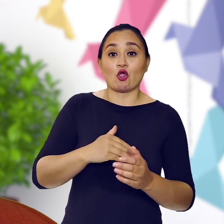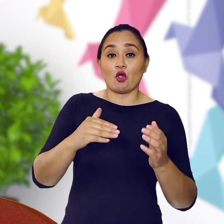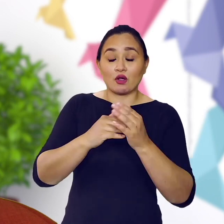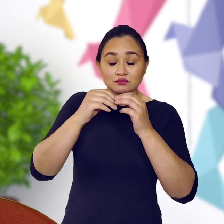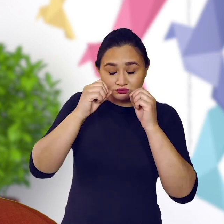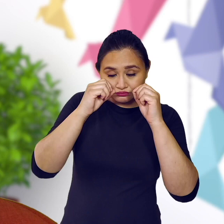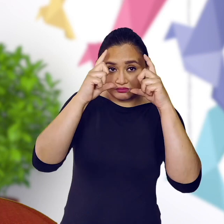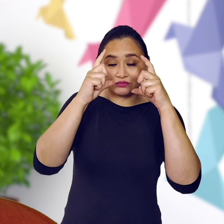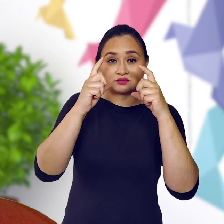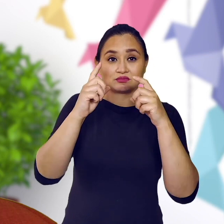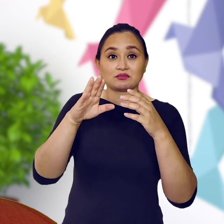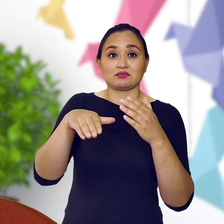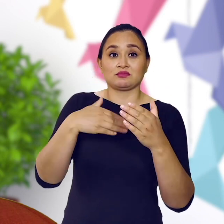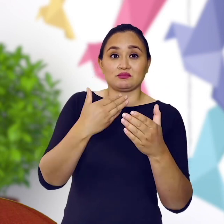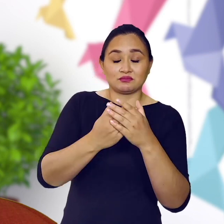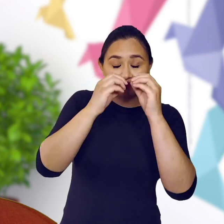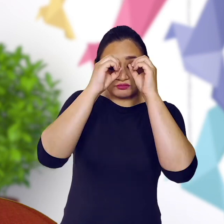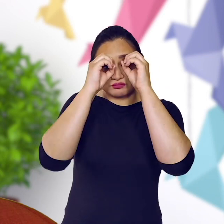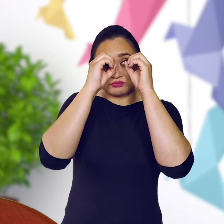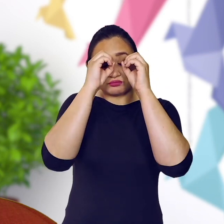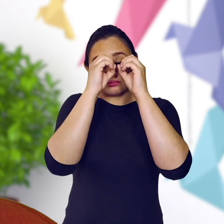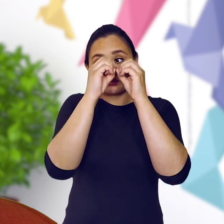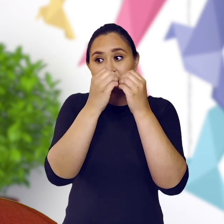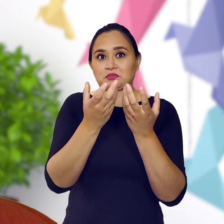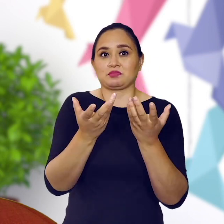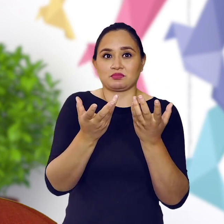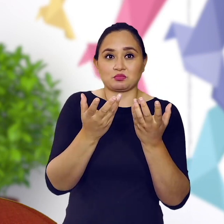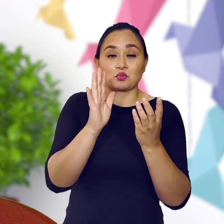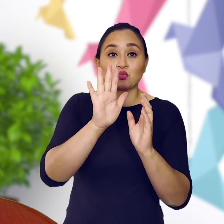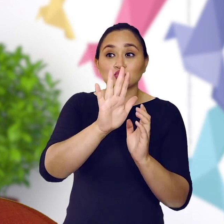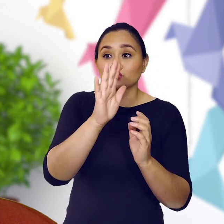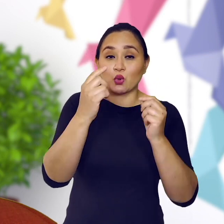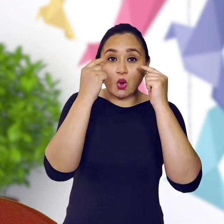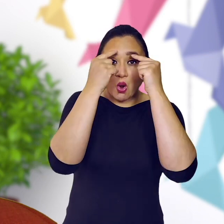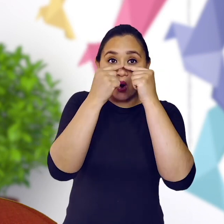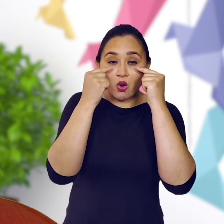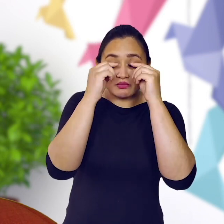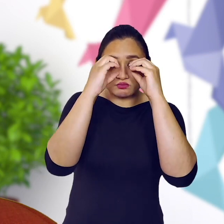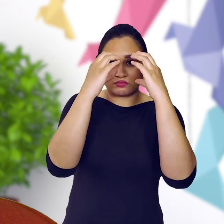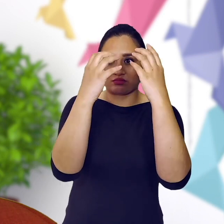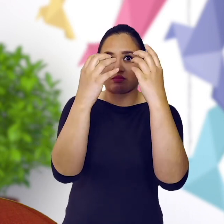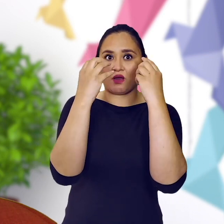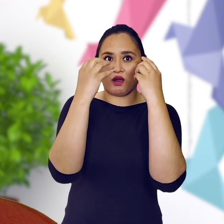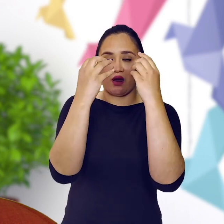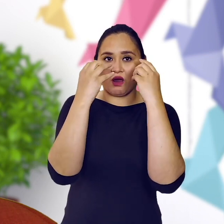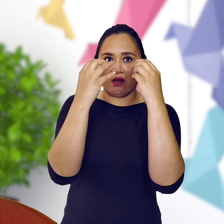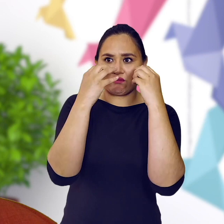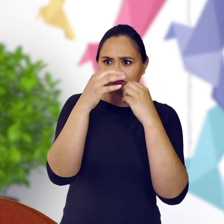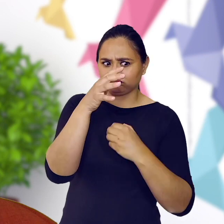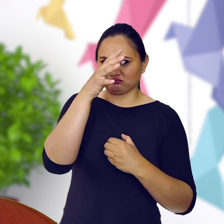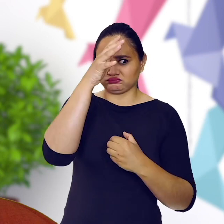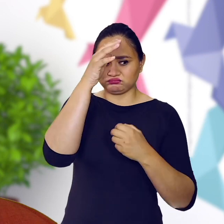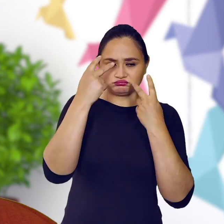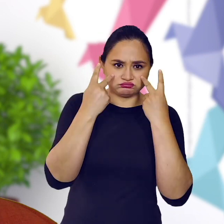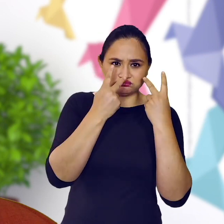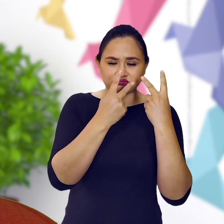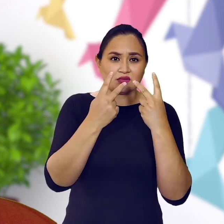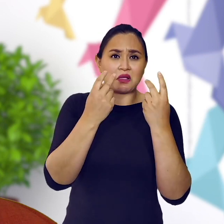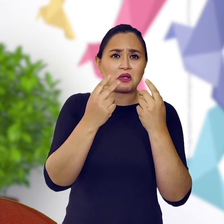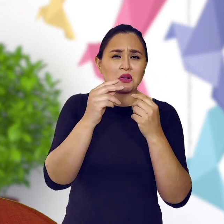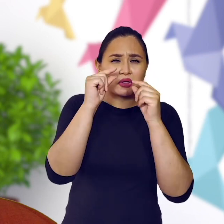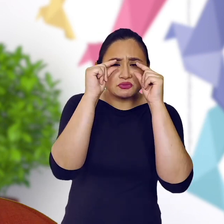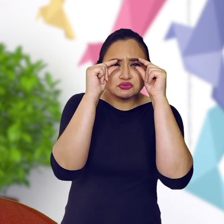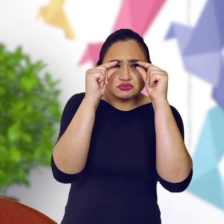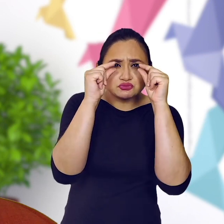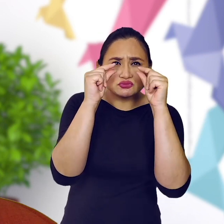sorpresa fue mayor cuando lo vieron llegar sin sus lentes. Sus ojos, que antes se veían enormes y amenazadores,